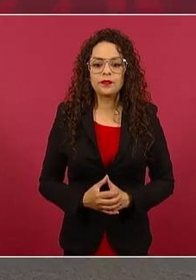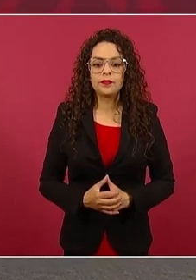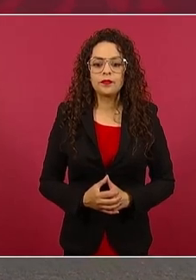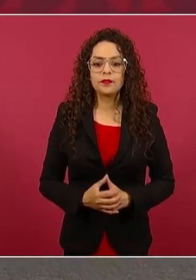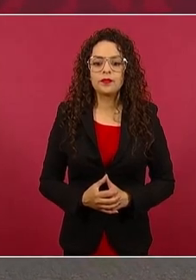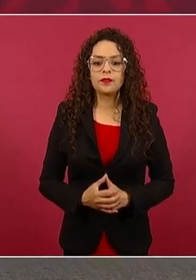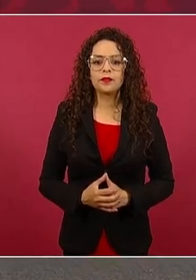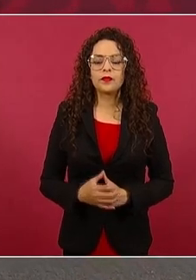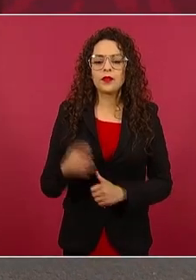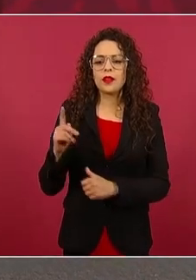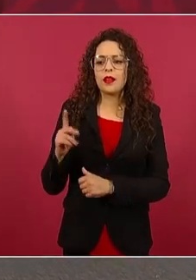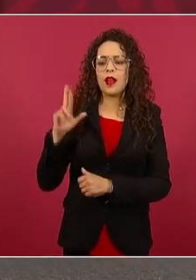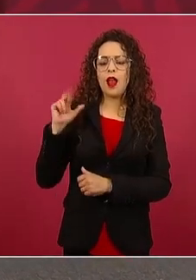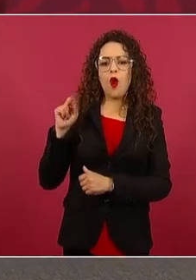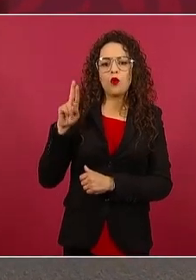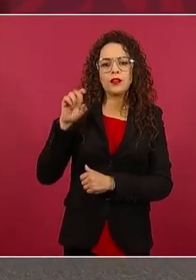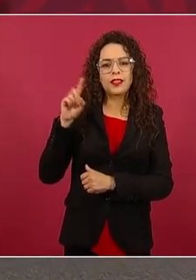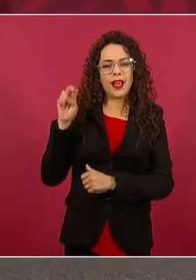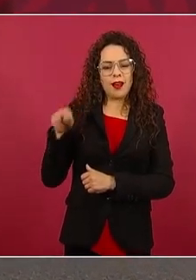Krause,